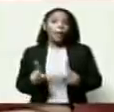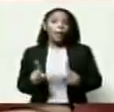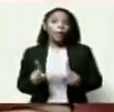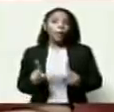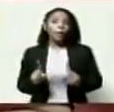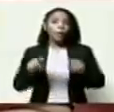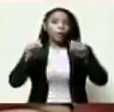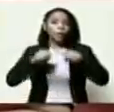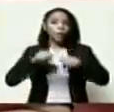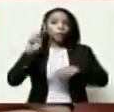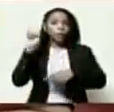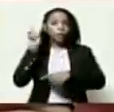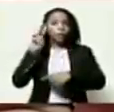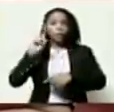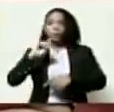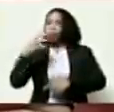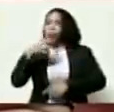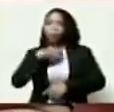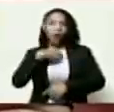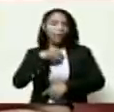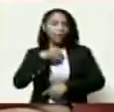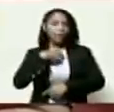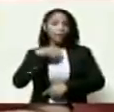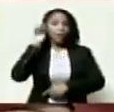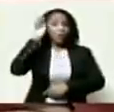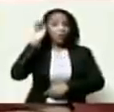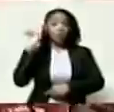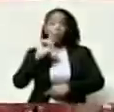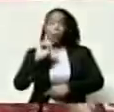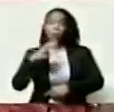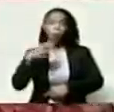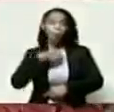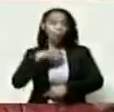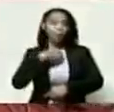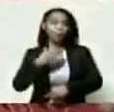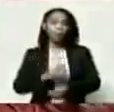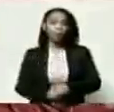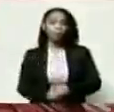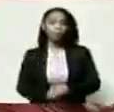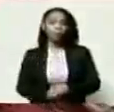Pero aquí en Venezuela no han podido ni podrán.